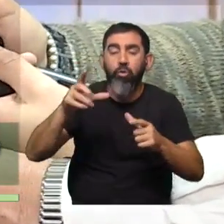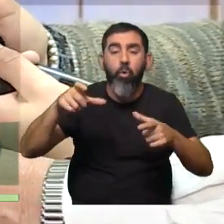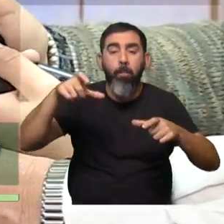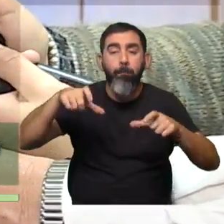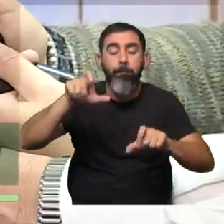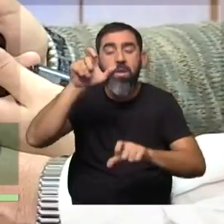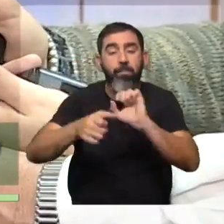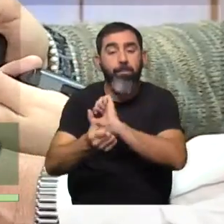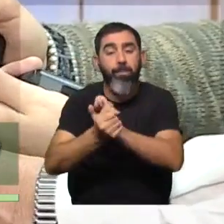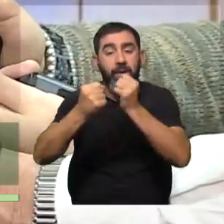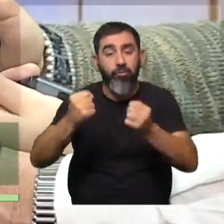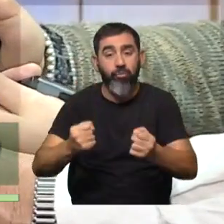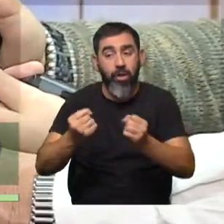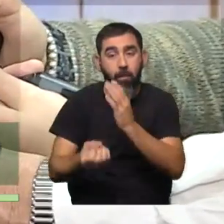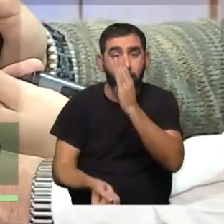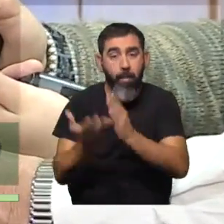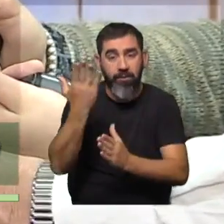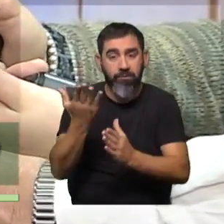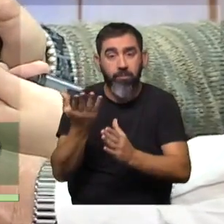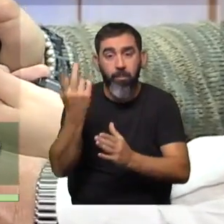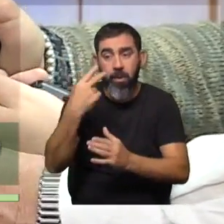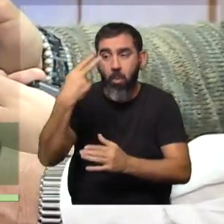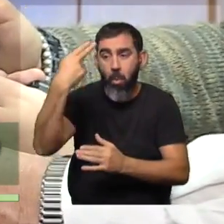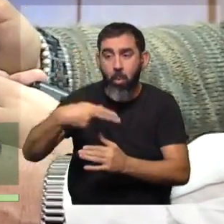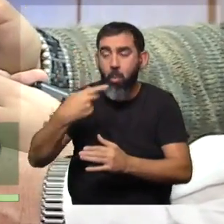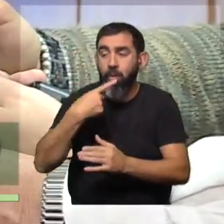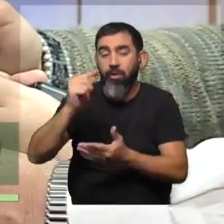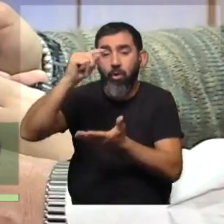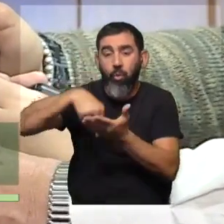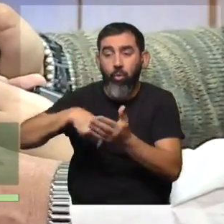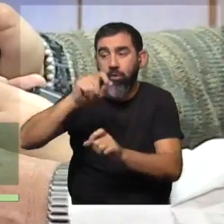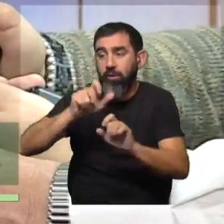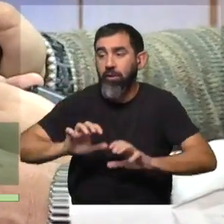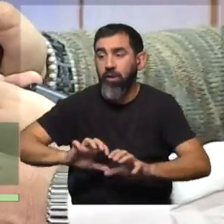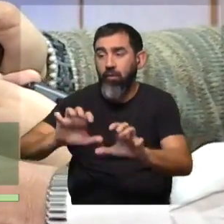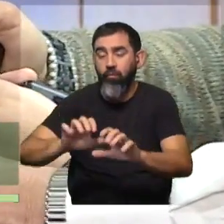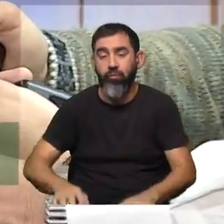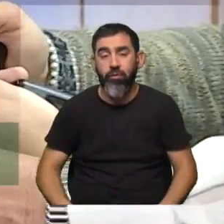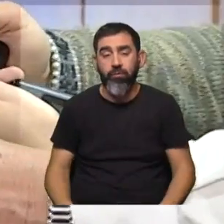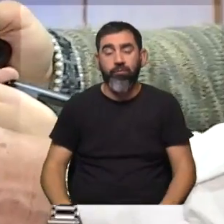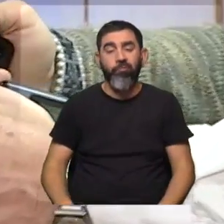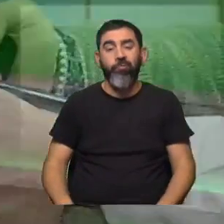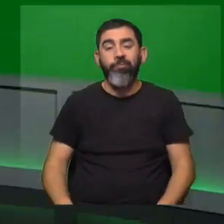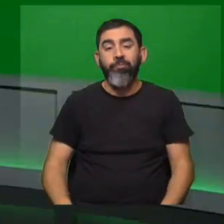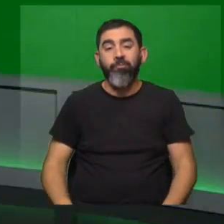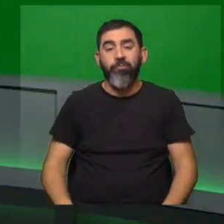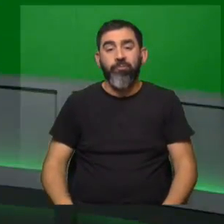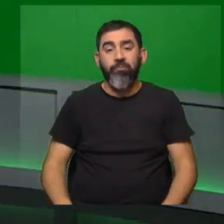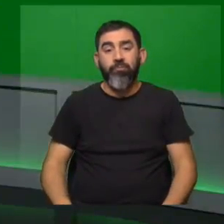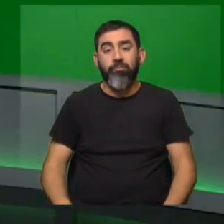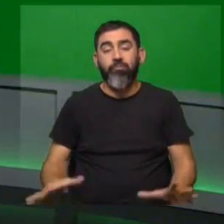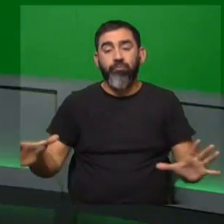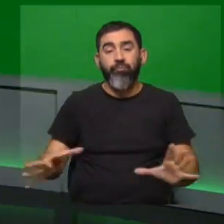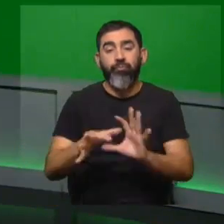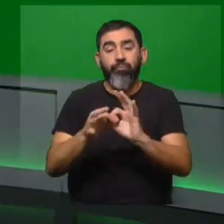para alojar a personas privadas de libertad pero nunca habla de contratación de trabajadores la unión